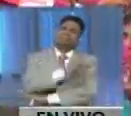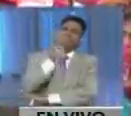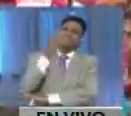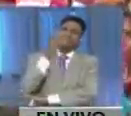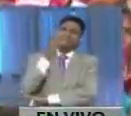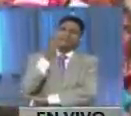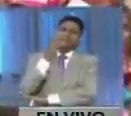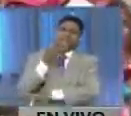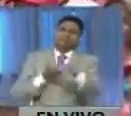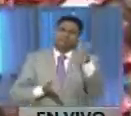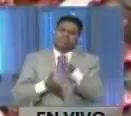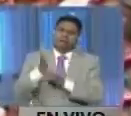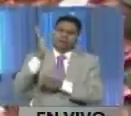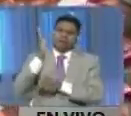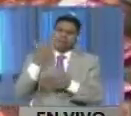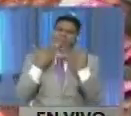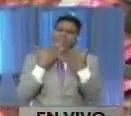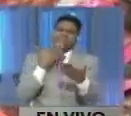Encomiéndese a Bolívar y Chávez.